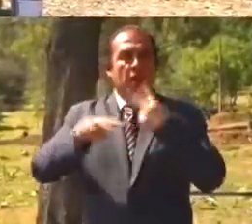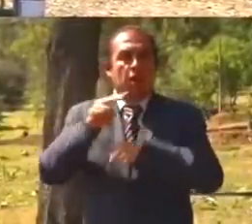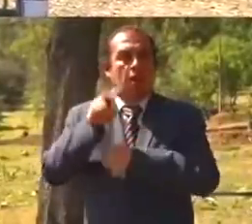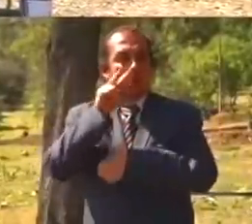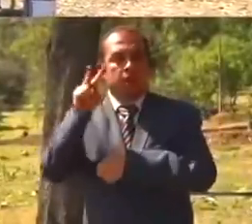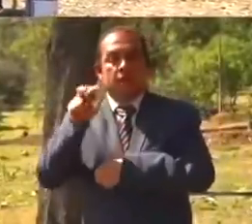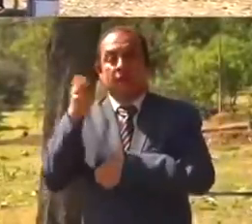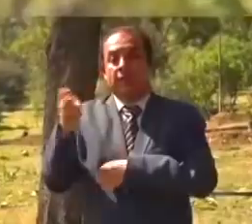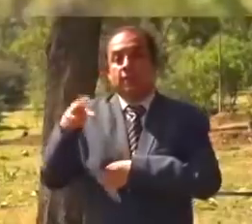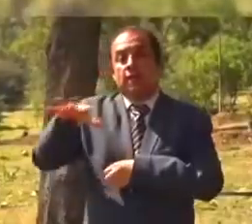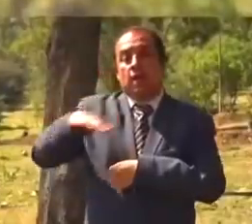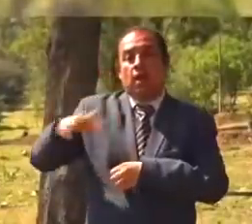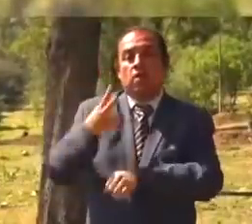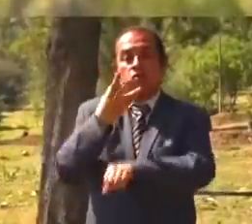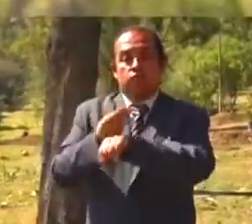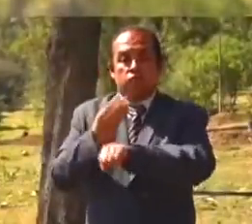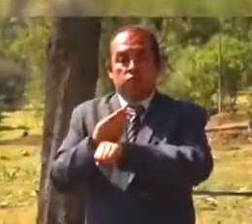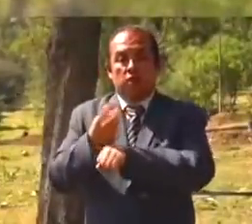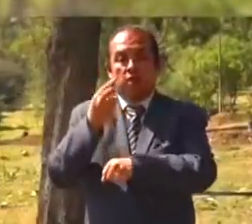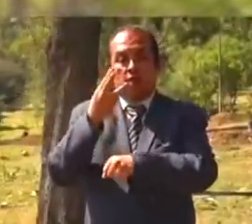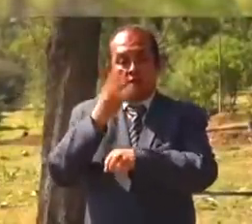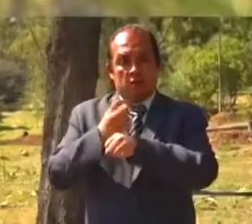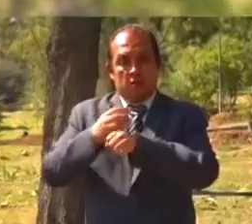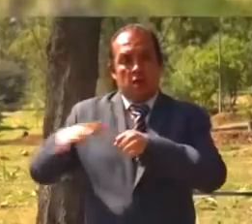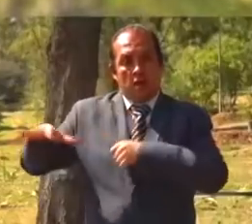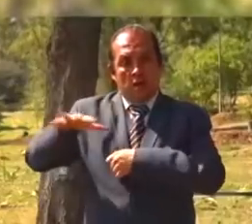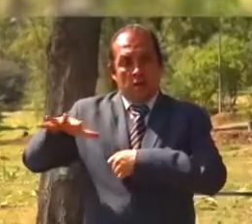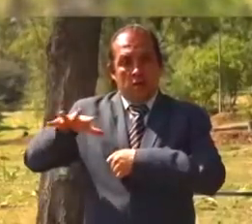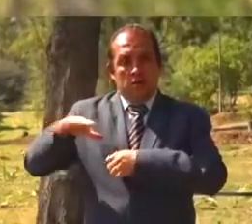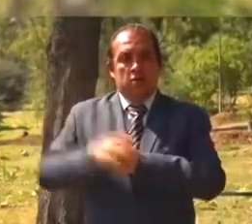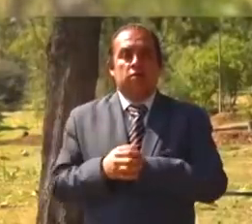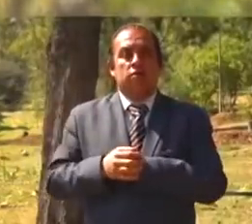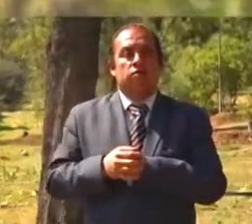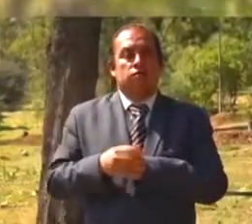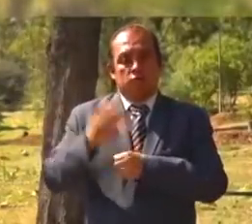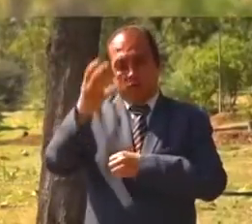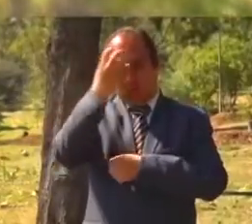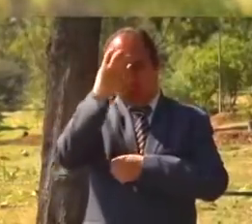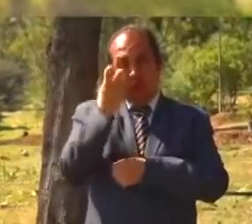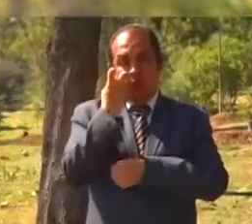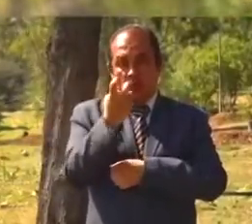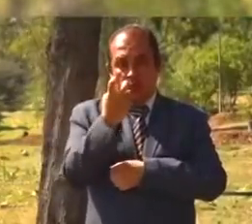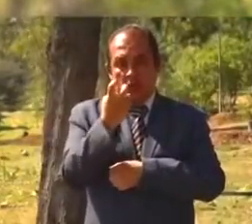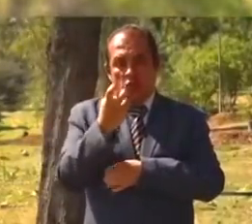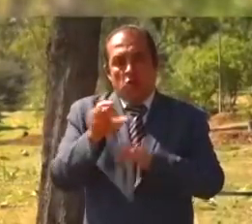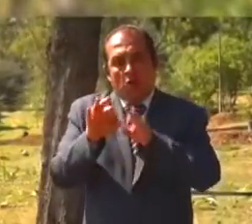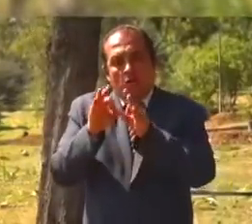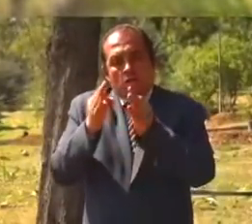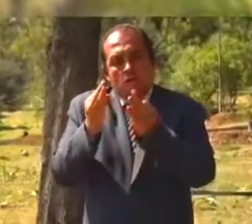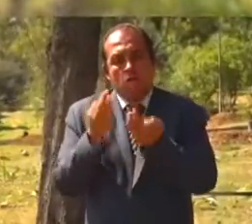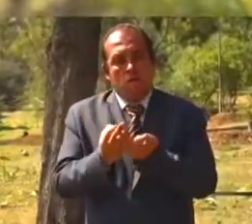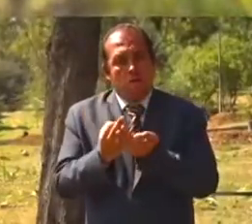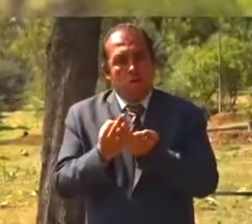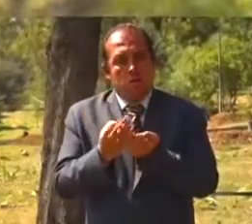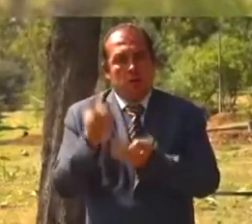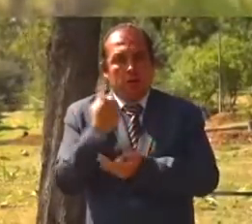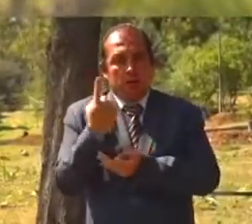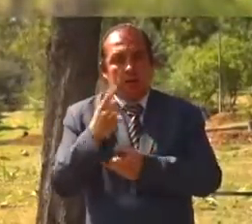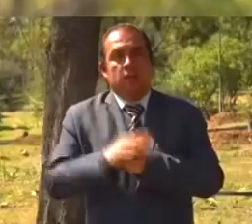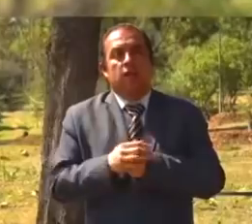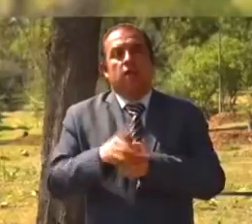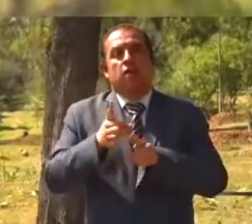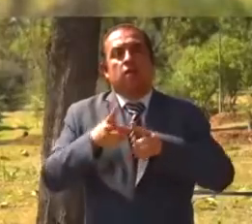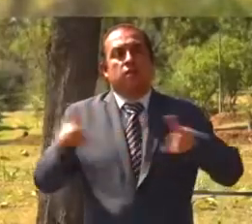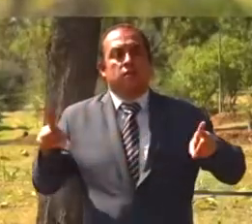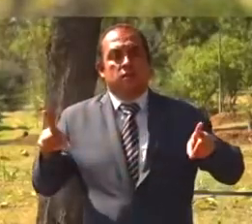parte de restauración de la 3ª sección del bosque de Chapultepec. Es una metodología que fue desarrollada